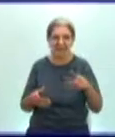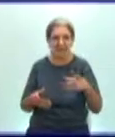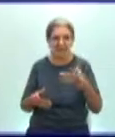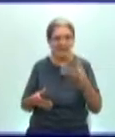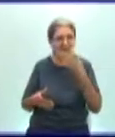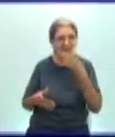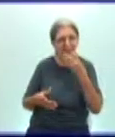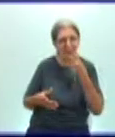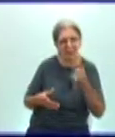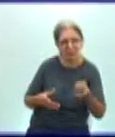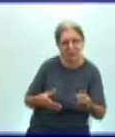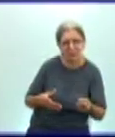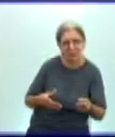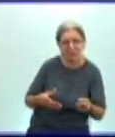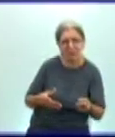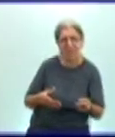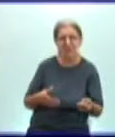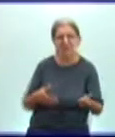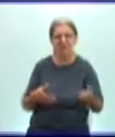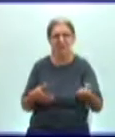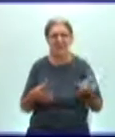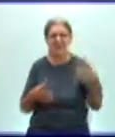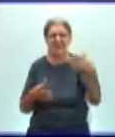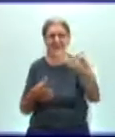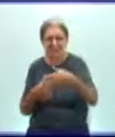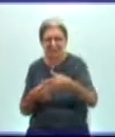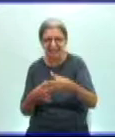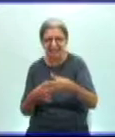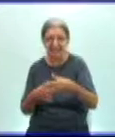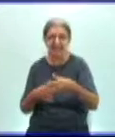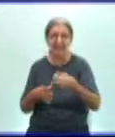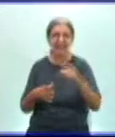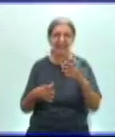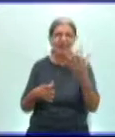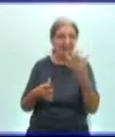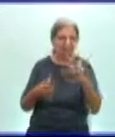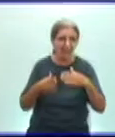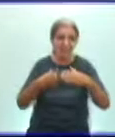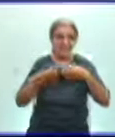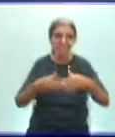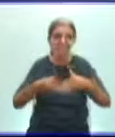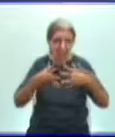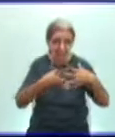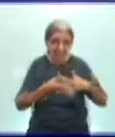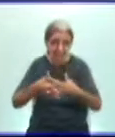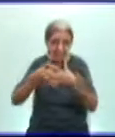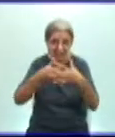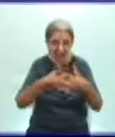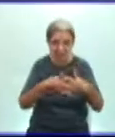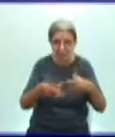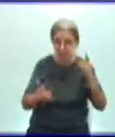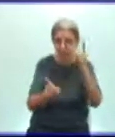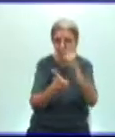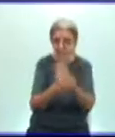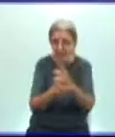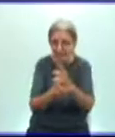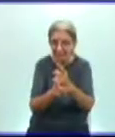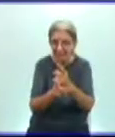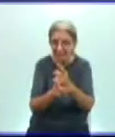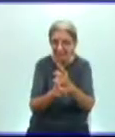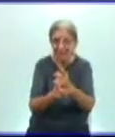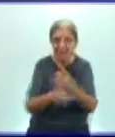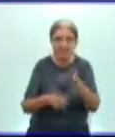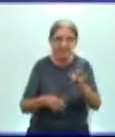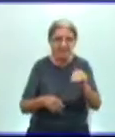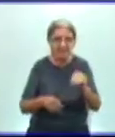negro que es puertorriqueño, que ni habla bien el español, que está perdiendo, pero no habla bien el inglés tampoco. Y al final le dice a